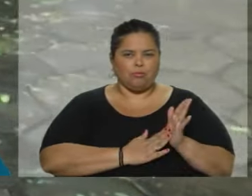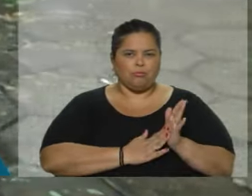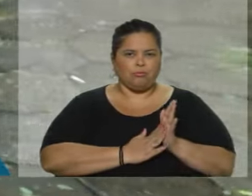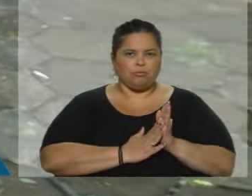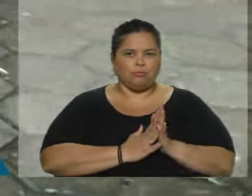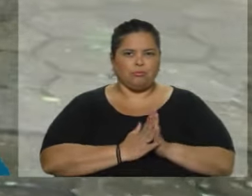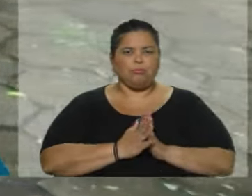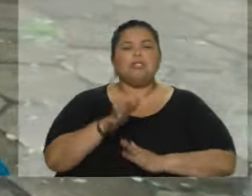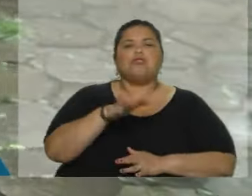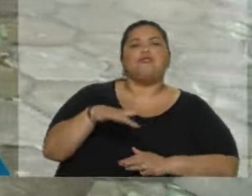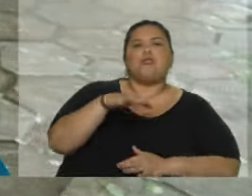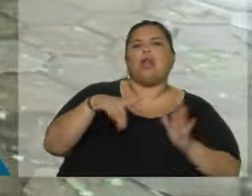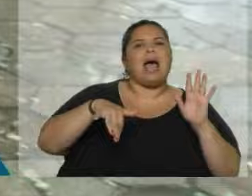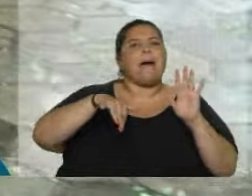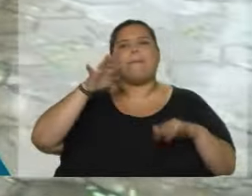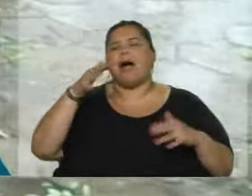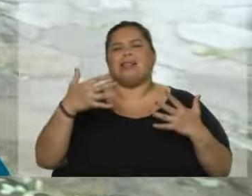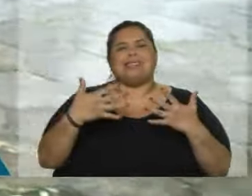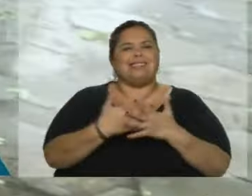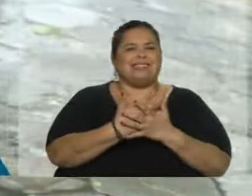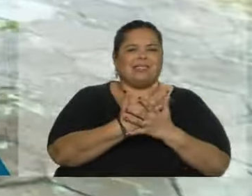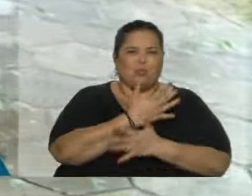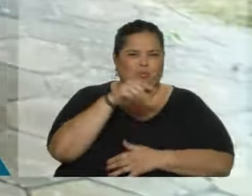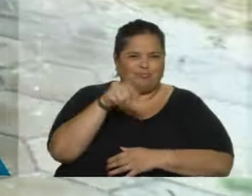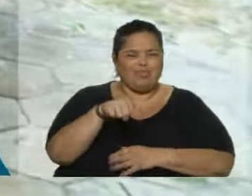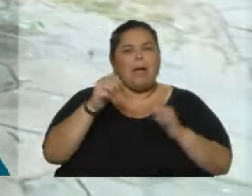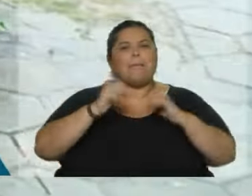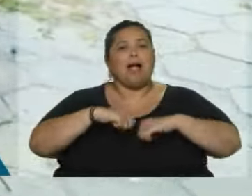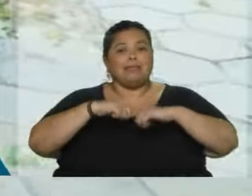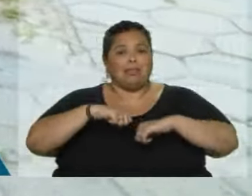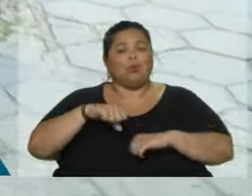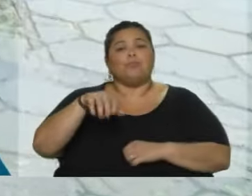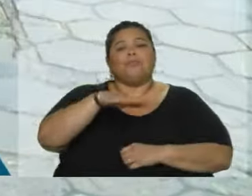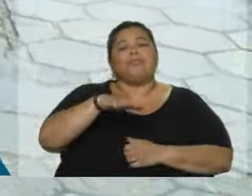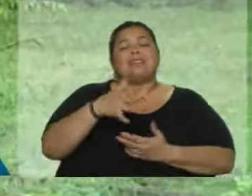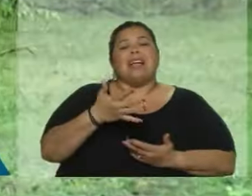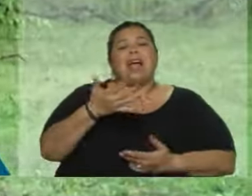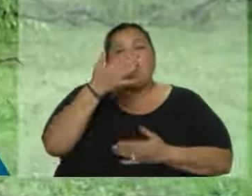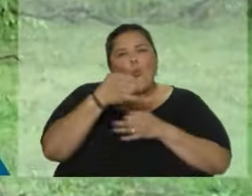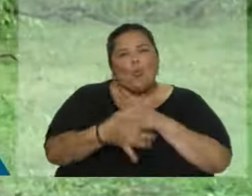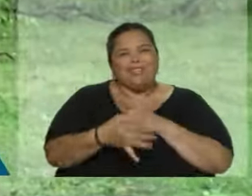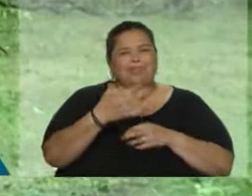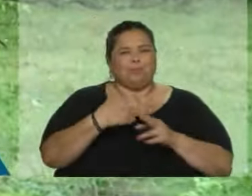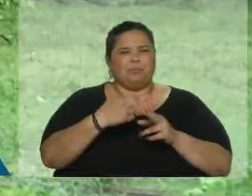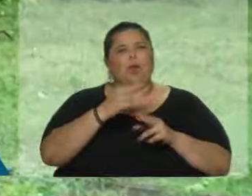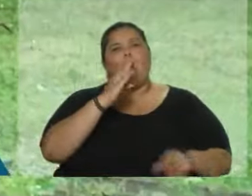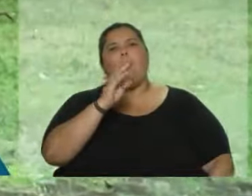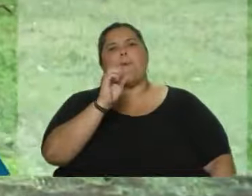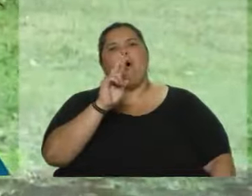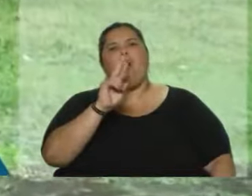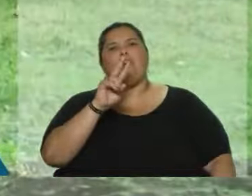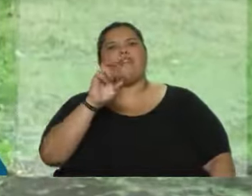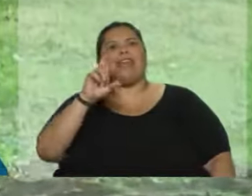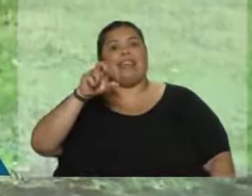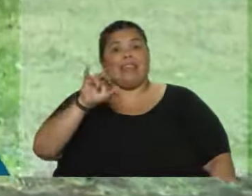Una de las zonas más afectadas por el temporal en el departamento de Paysandú fue el municipio de Porvenir, a 15 kilómetros de la capital departamental. Sobre